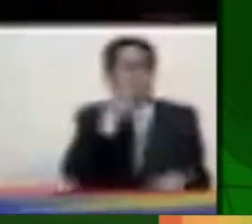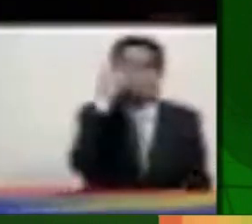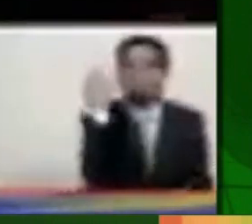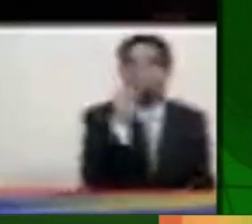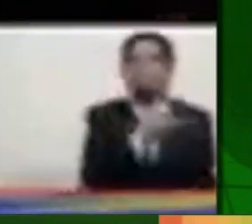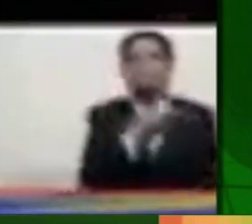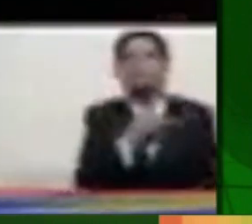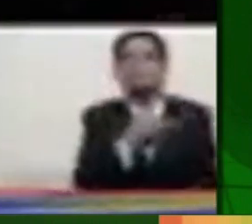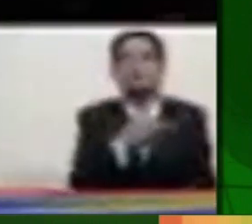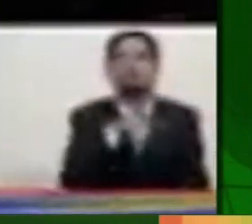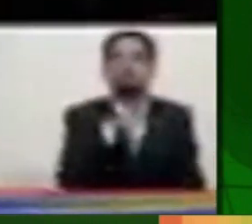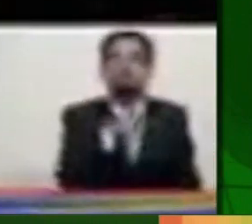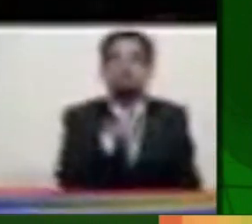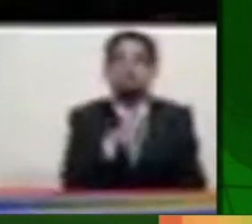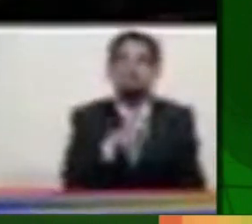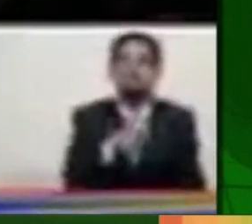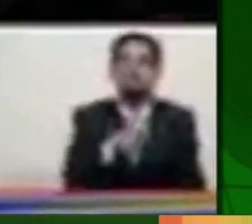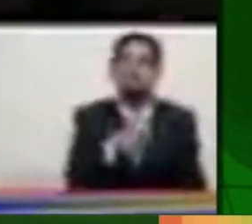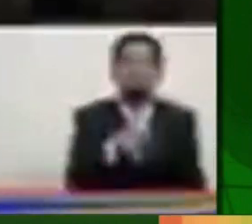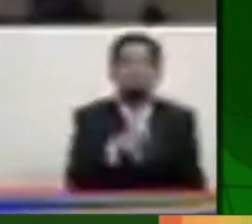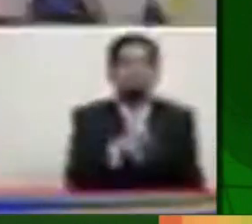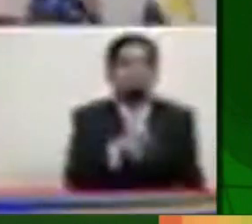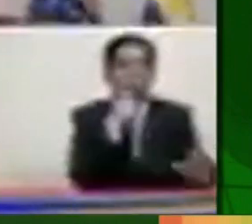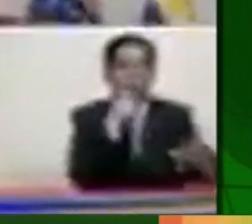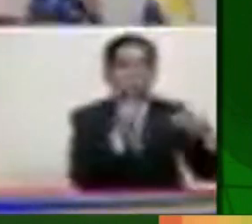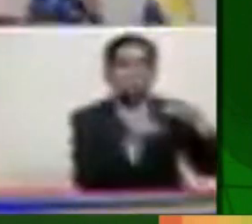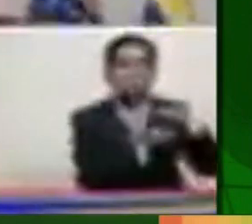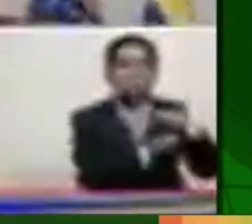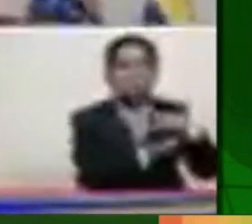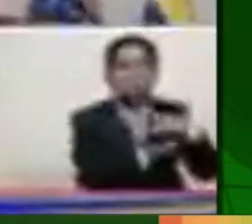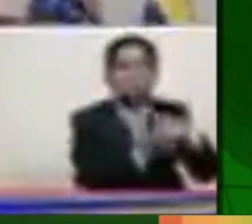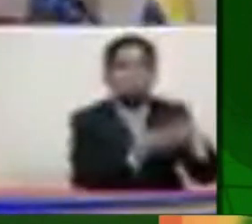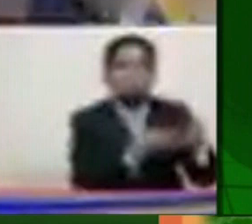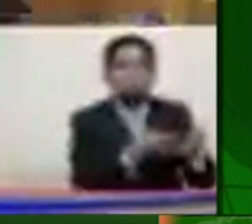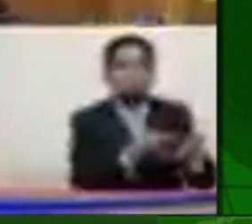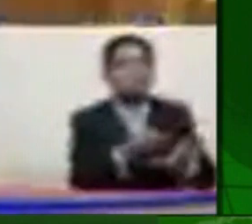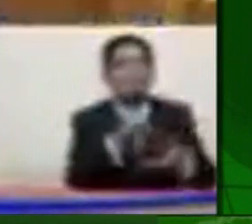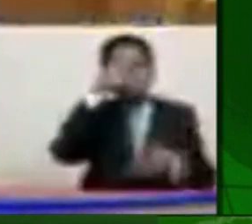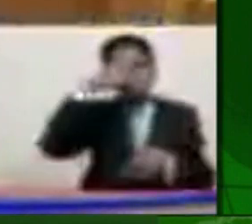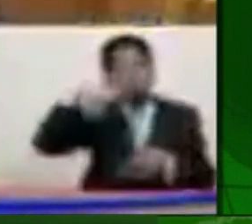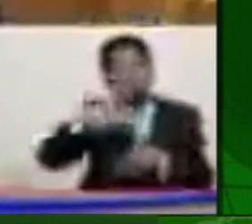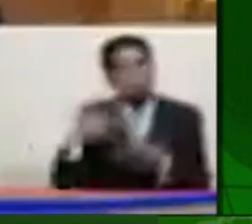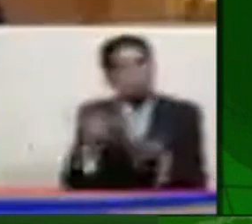tú con tus muchachos inmaduros, que aquí está el pueblo con Maduro.